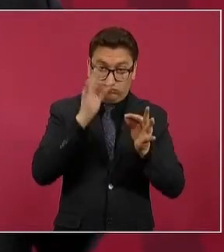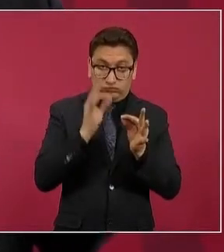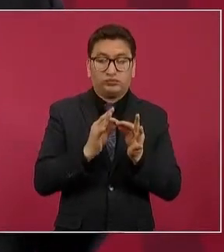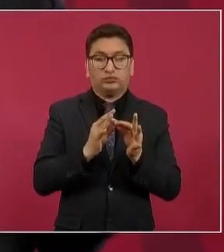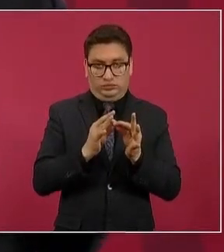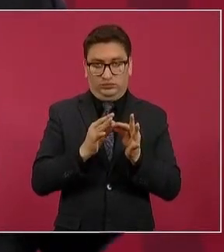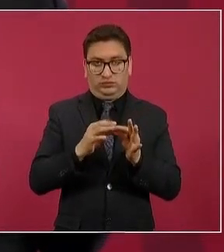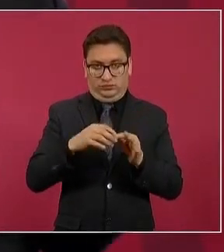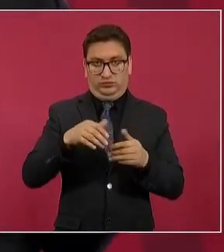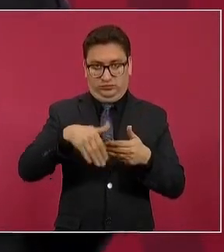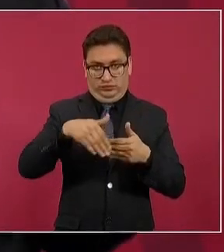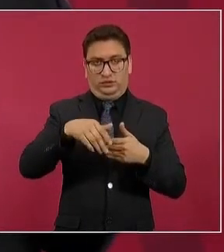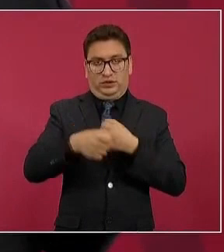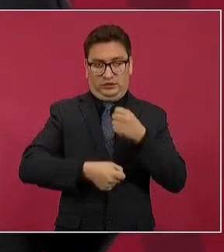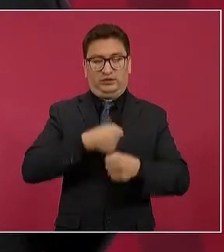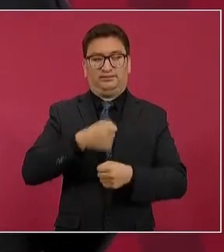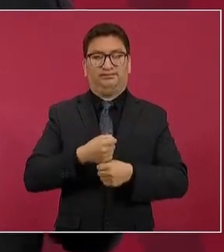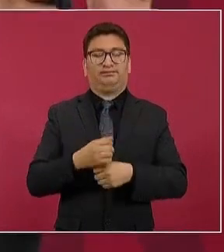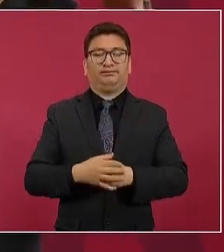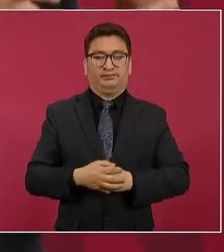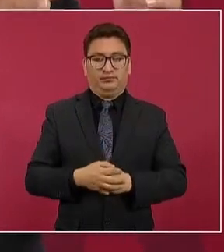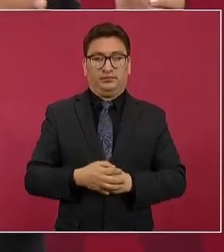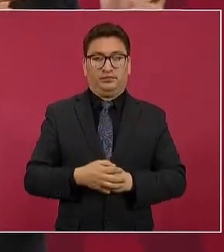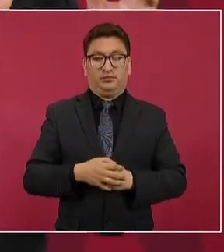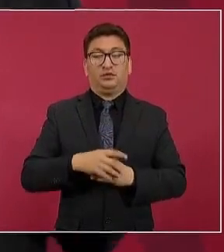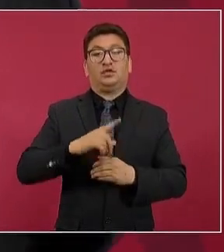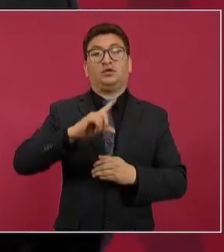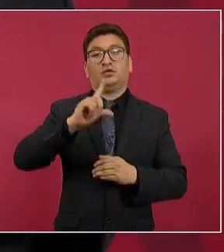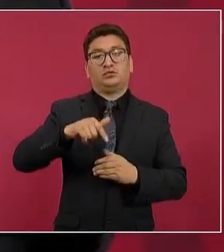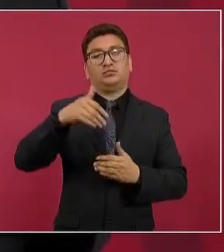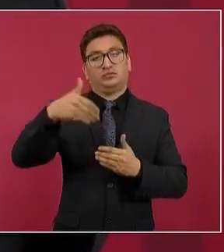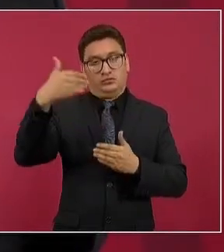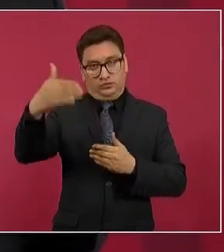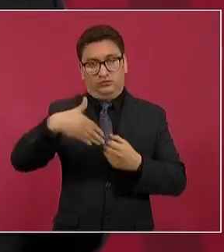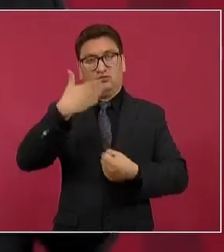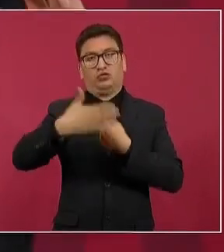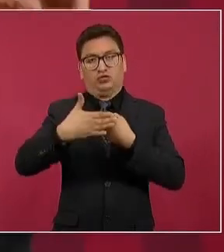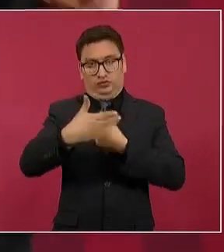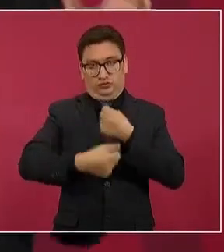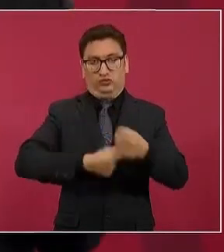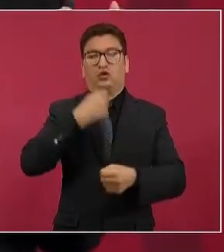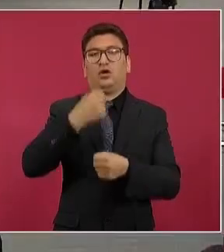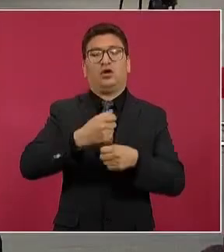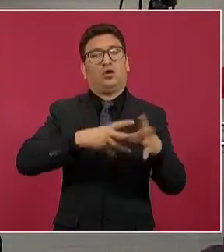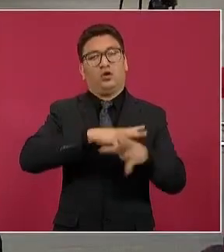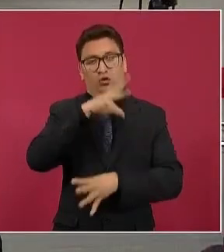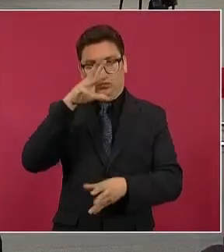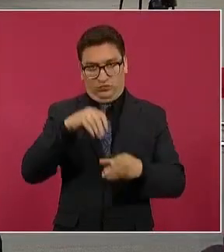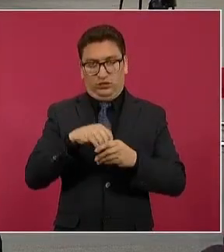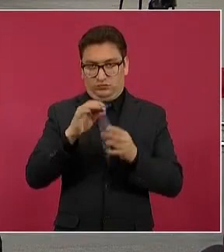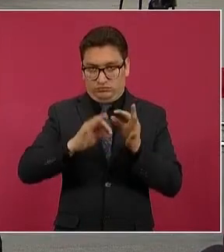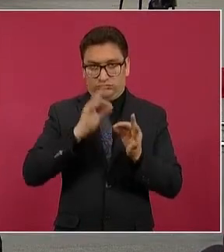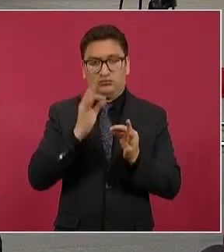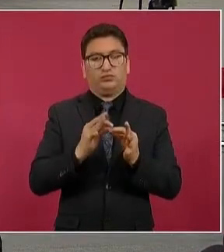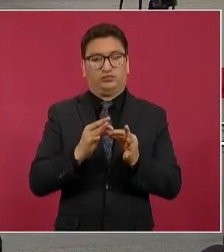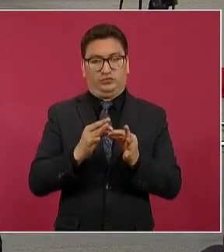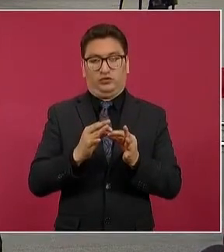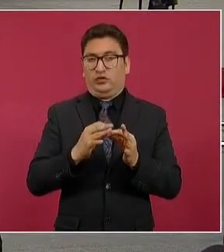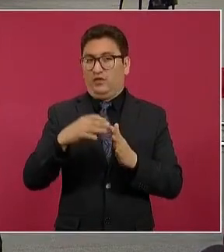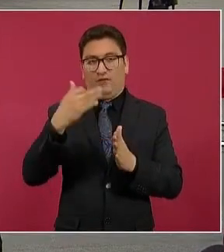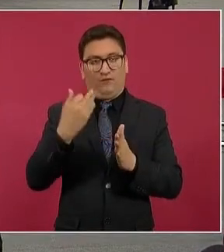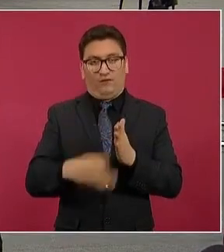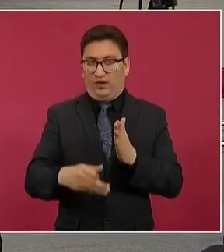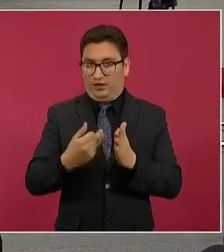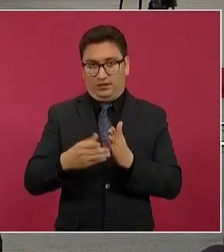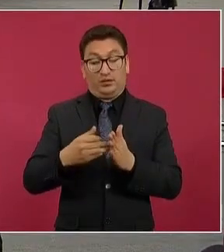en este año, y el resto los vamos a tener el año próximo, completos. Es decir, no les van a faltar